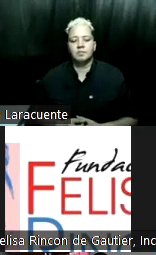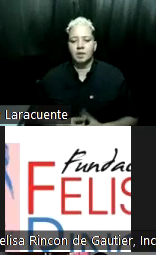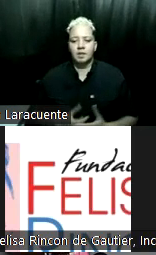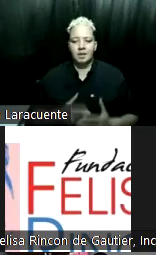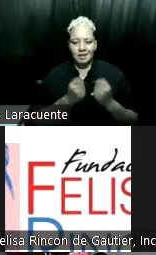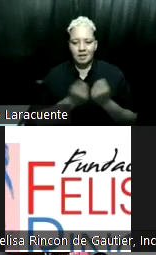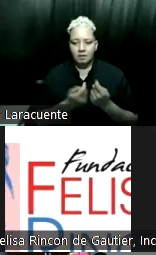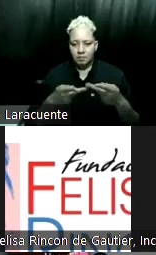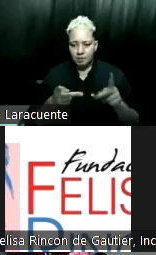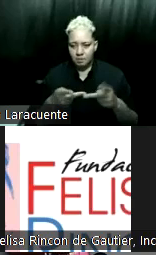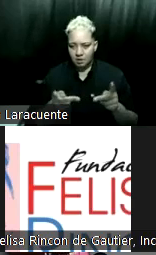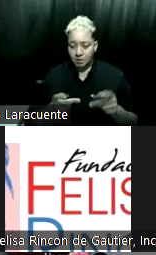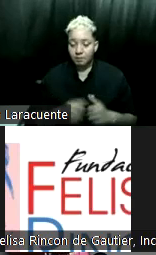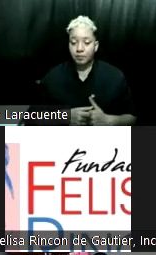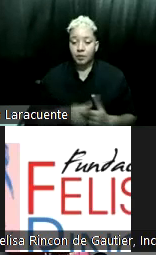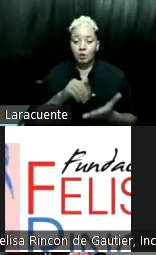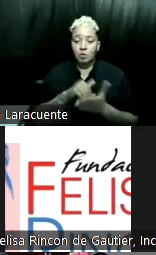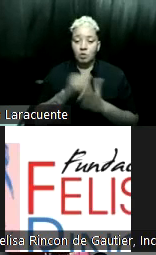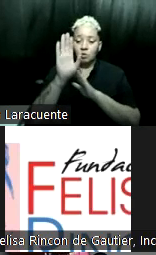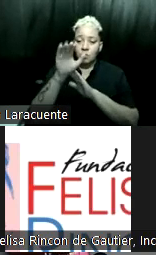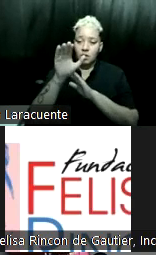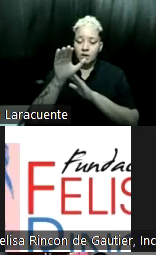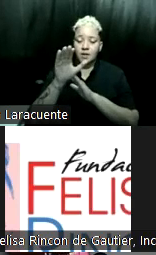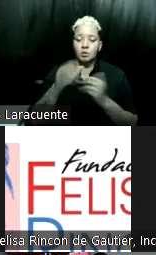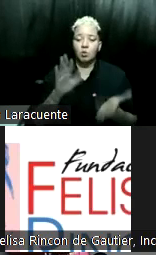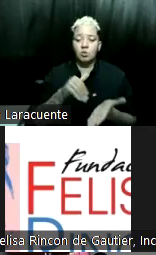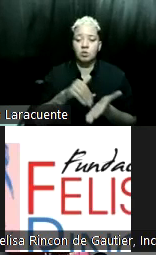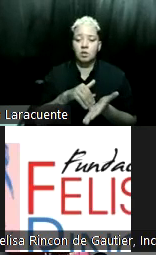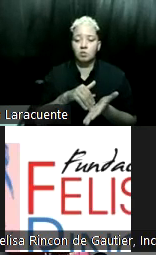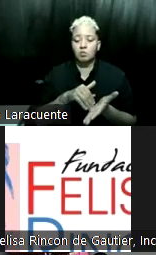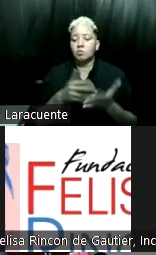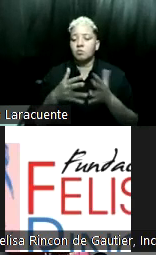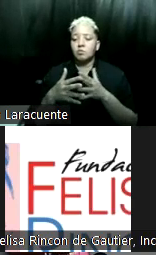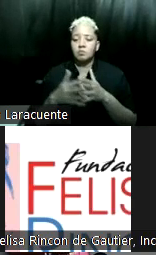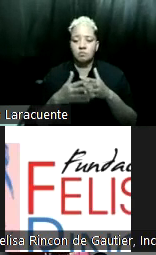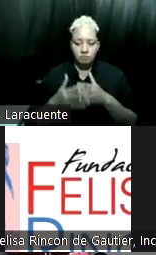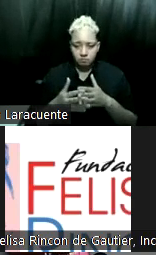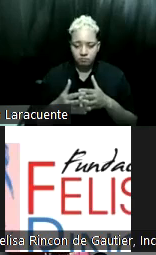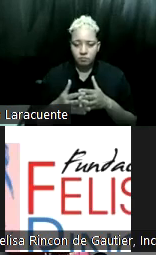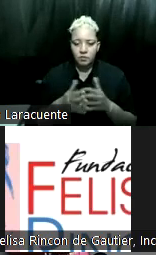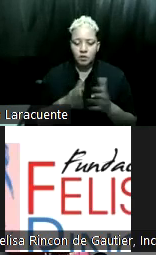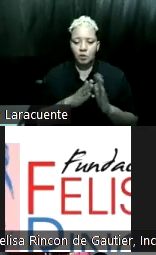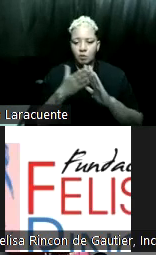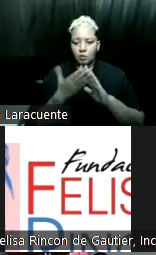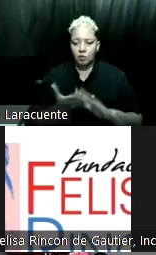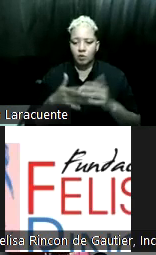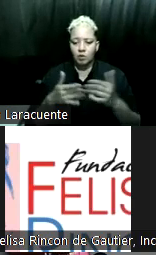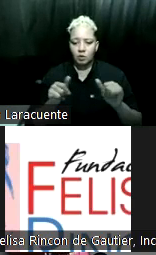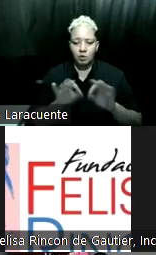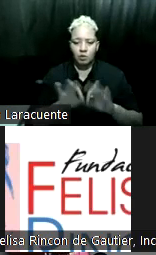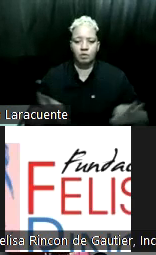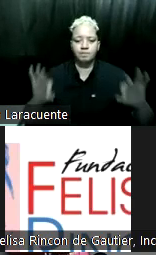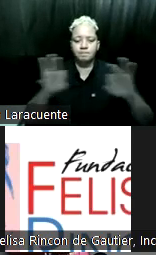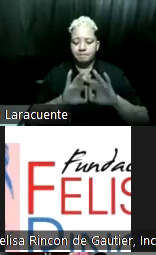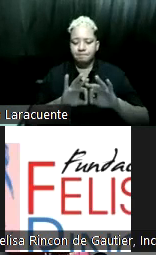y repito, los centro básquet y los centroamericanos se convirtieron en unos juegos